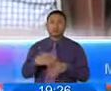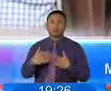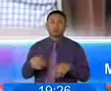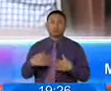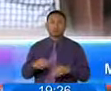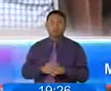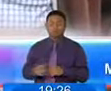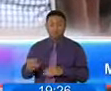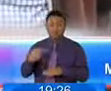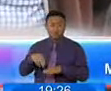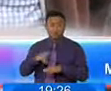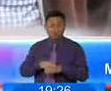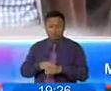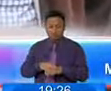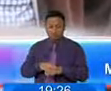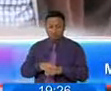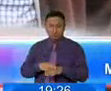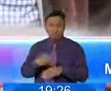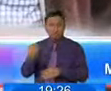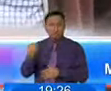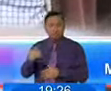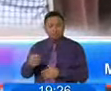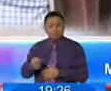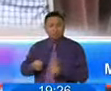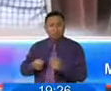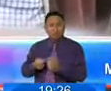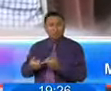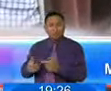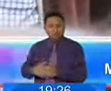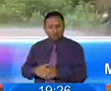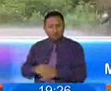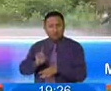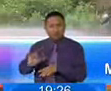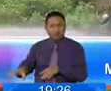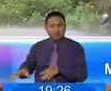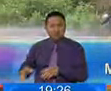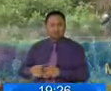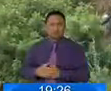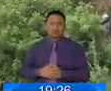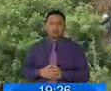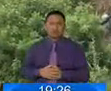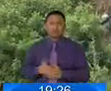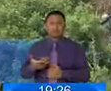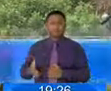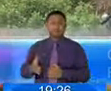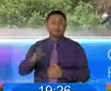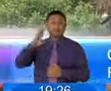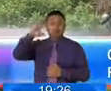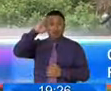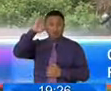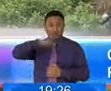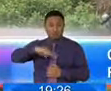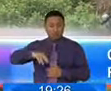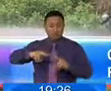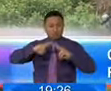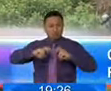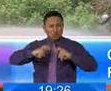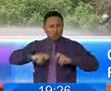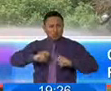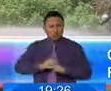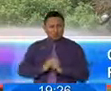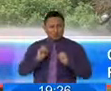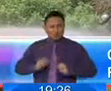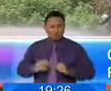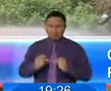no es normal, que le maten a una chica y la vengan a botar acá. El trabajo investigativo de campo de los agentes de la DINASED